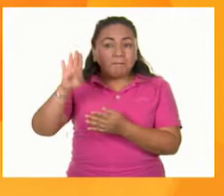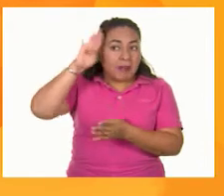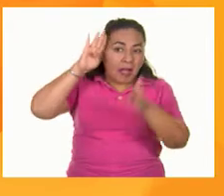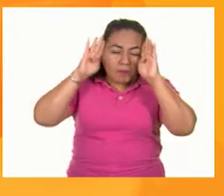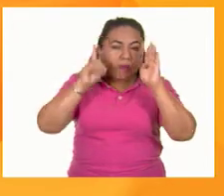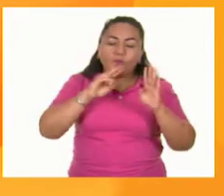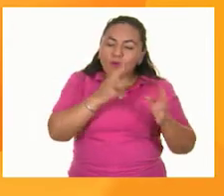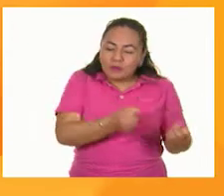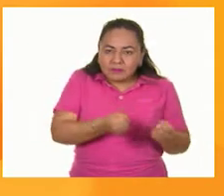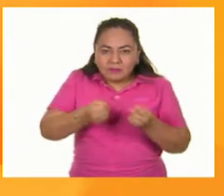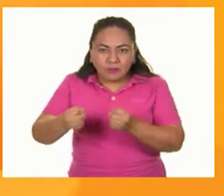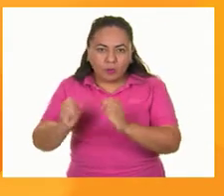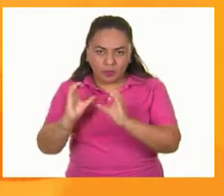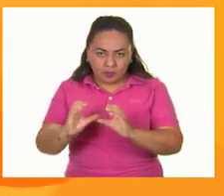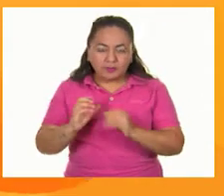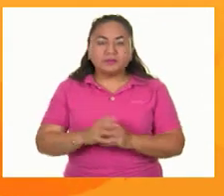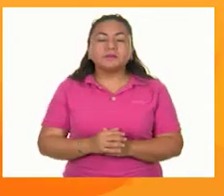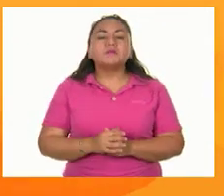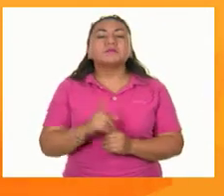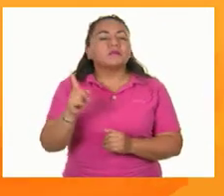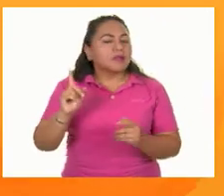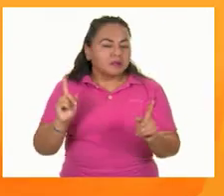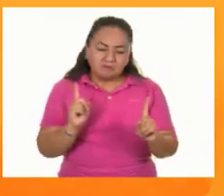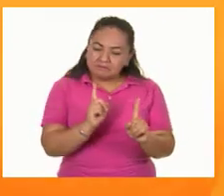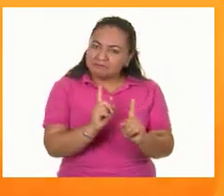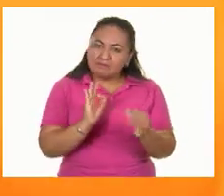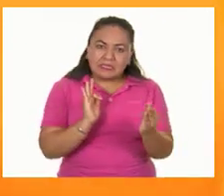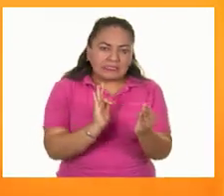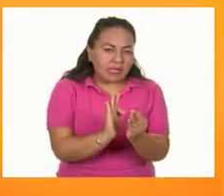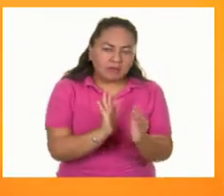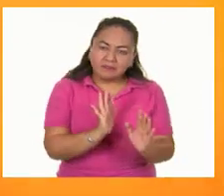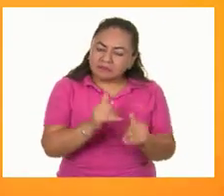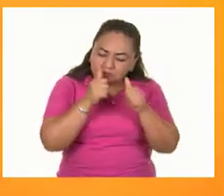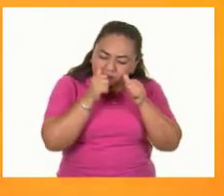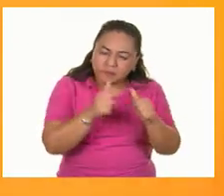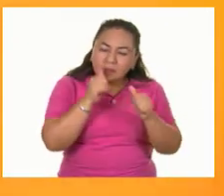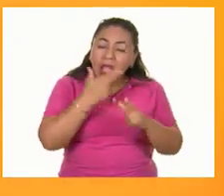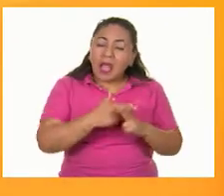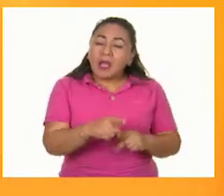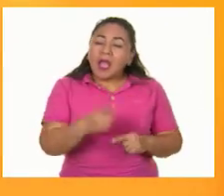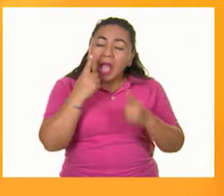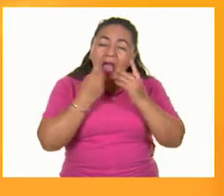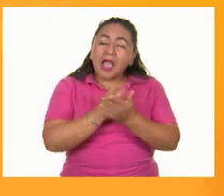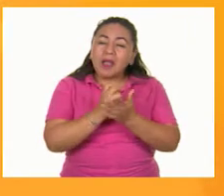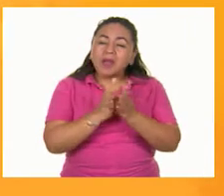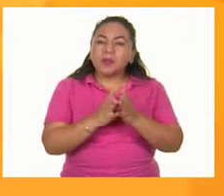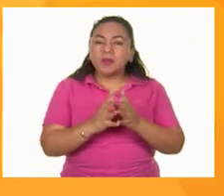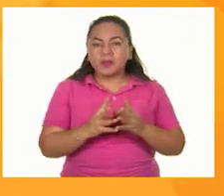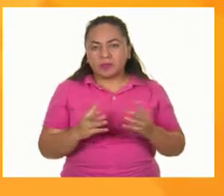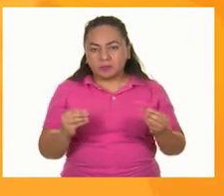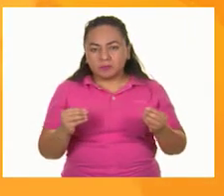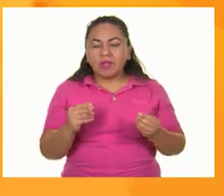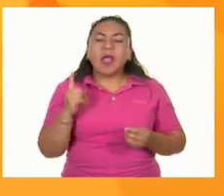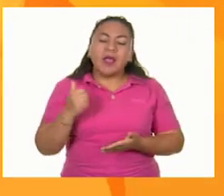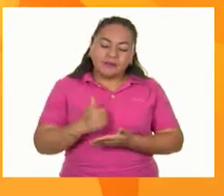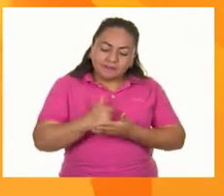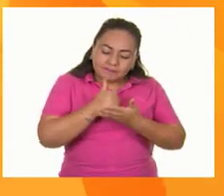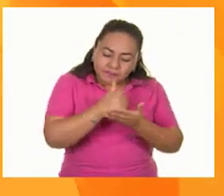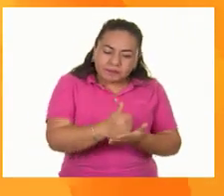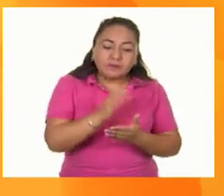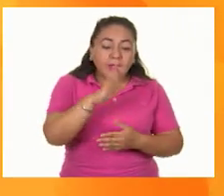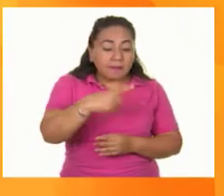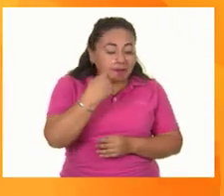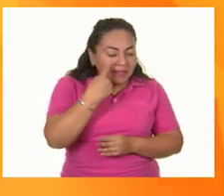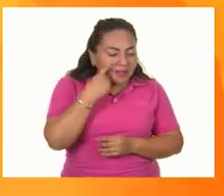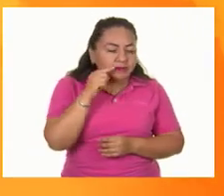alguien. Quédate cerca de él o de ella hasta que el berrinche pase. Ayúdalo a